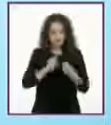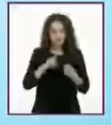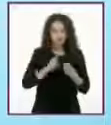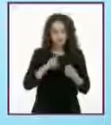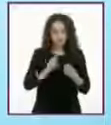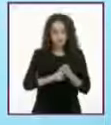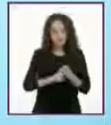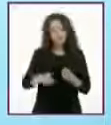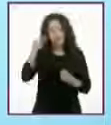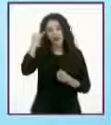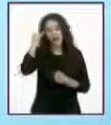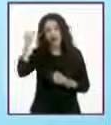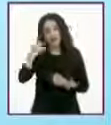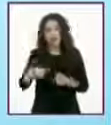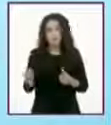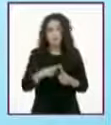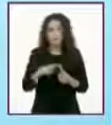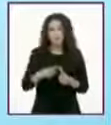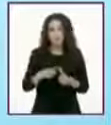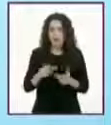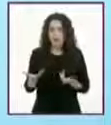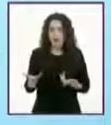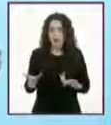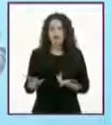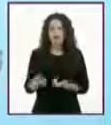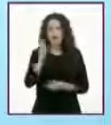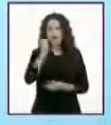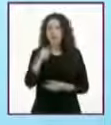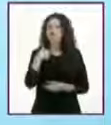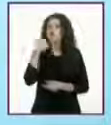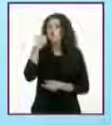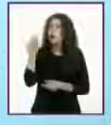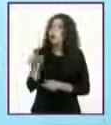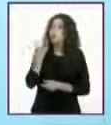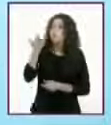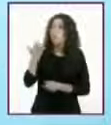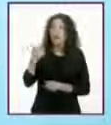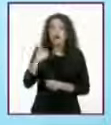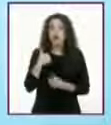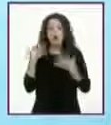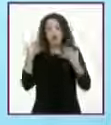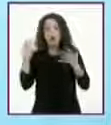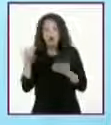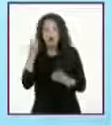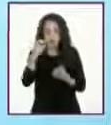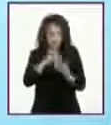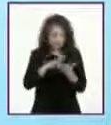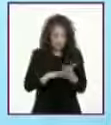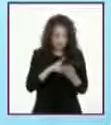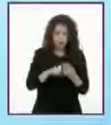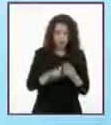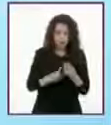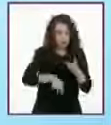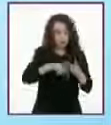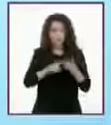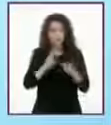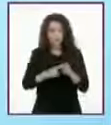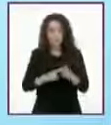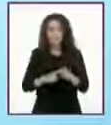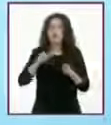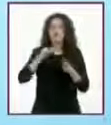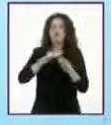idea principal, es decir, la petición o lo que se quiere. En la segunda se exponen los motivos